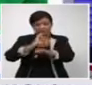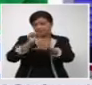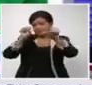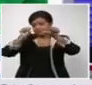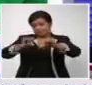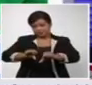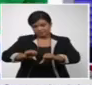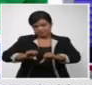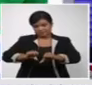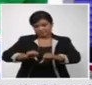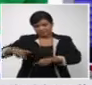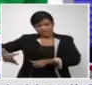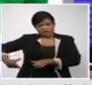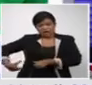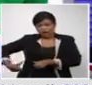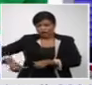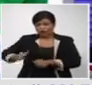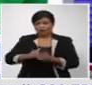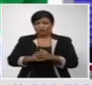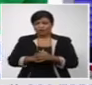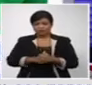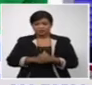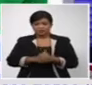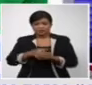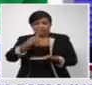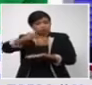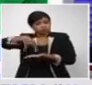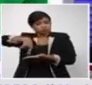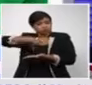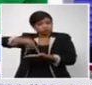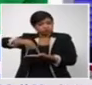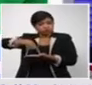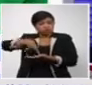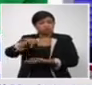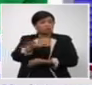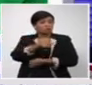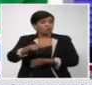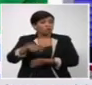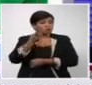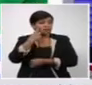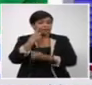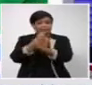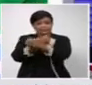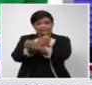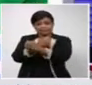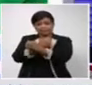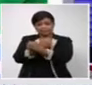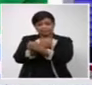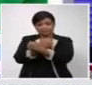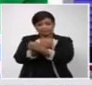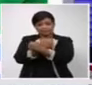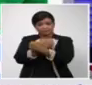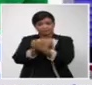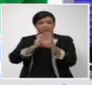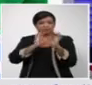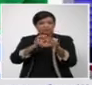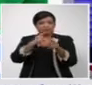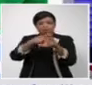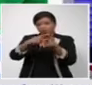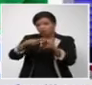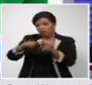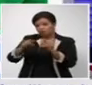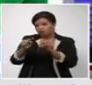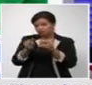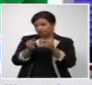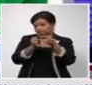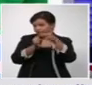insuficiencia renal crónica, la obesidad es un factor de riesgo. Entonces, estos son otros factores con los